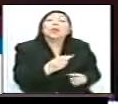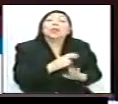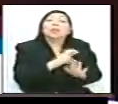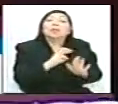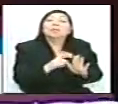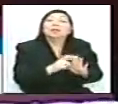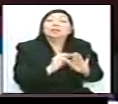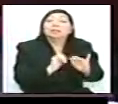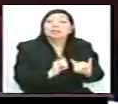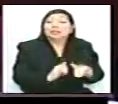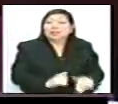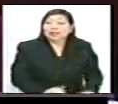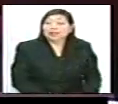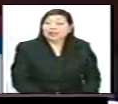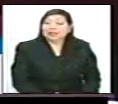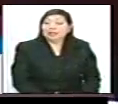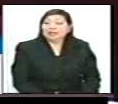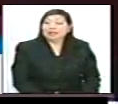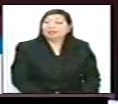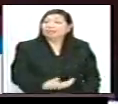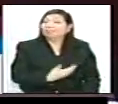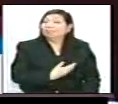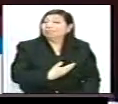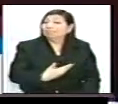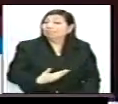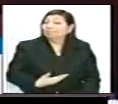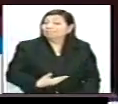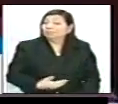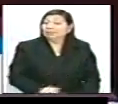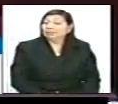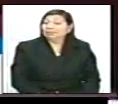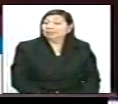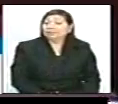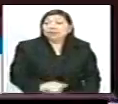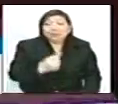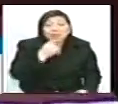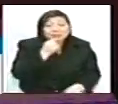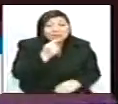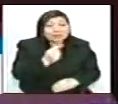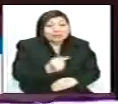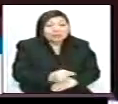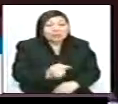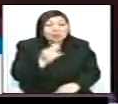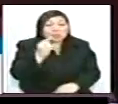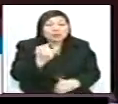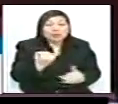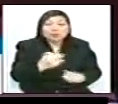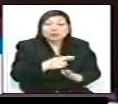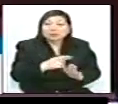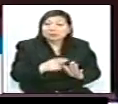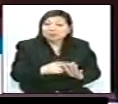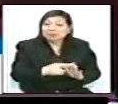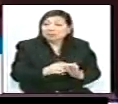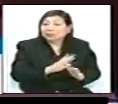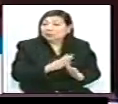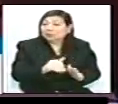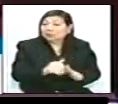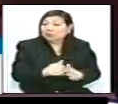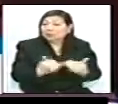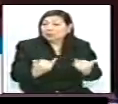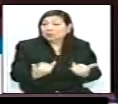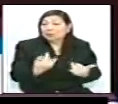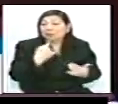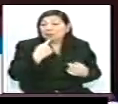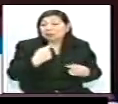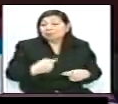están dejando de lado porque el Ejecutivo acusó urgencia en este proyecto y estamos todos sentados